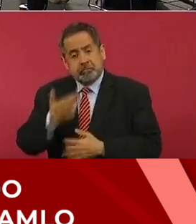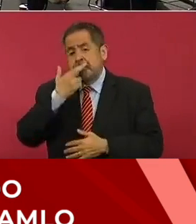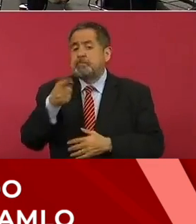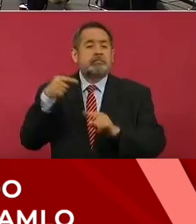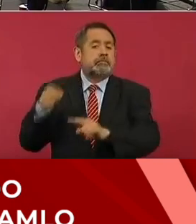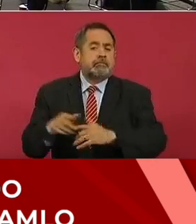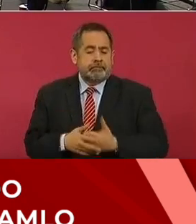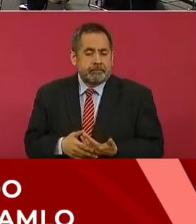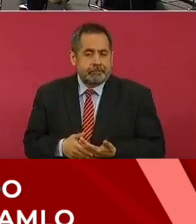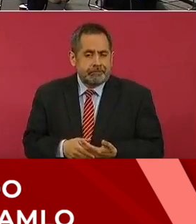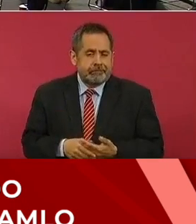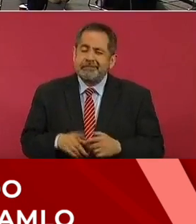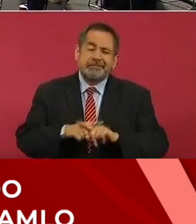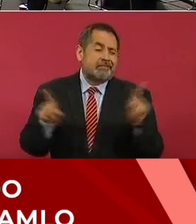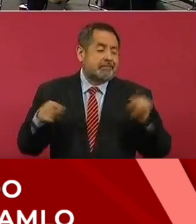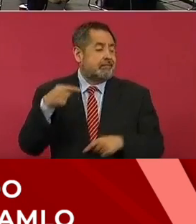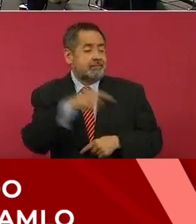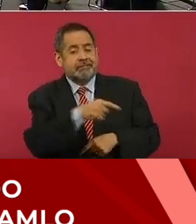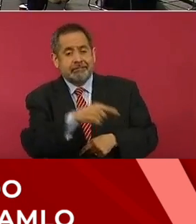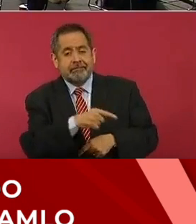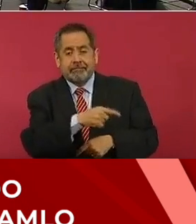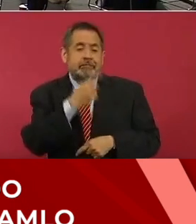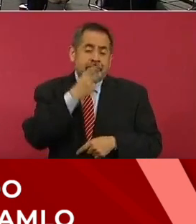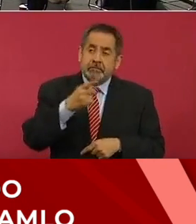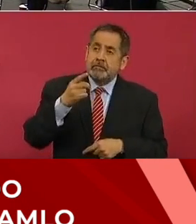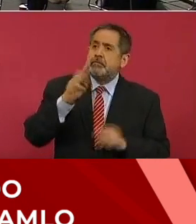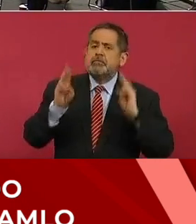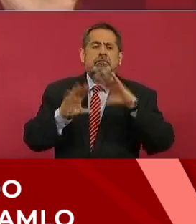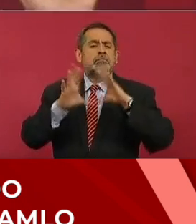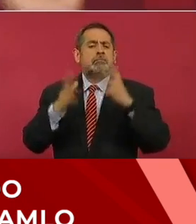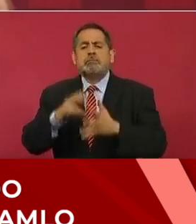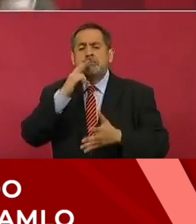No lo que sostenían los tecnócratas, que en un mundo globalizado